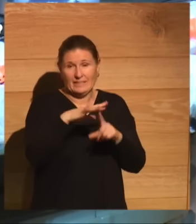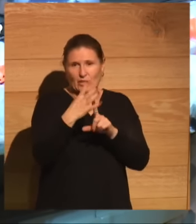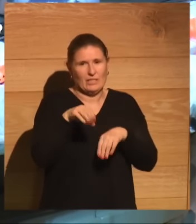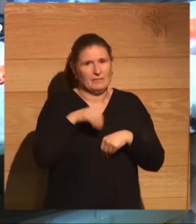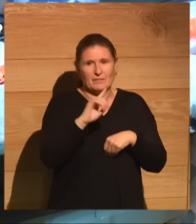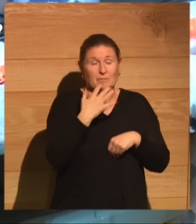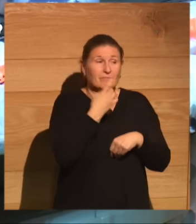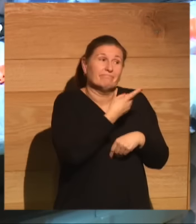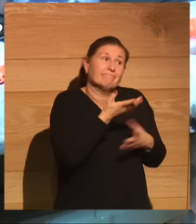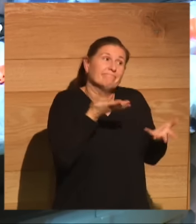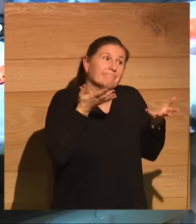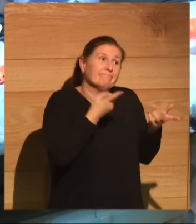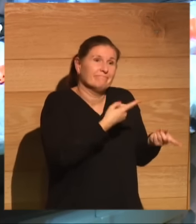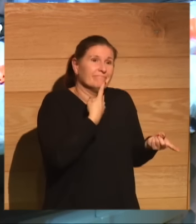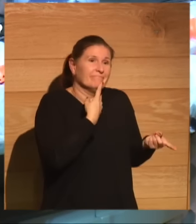lo ha ganado Juan,